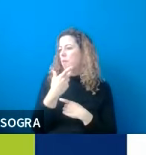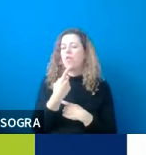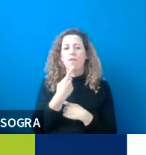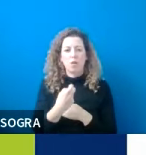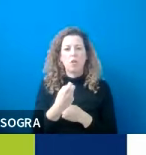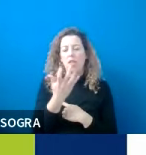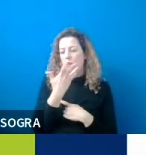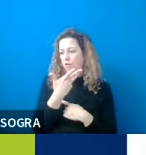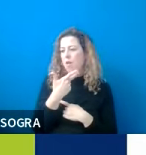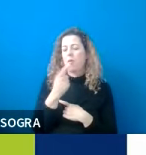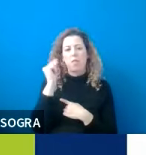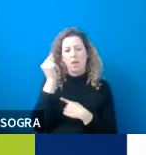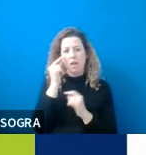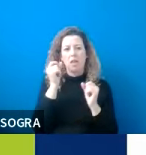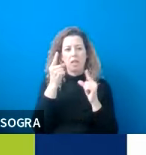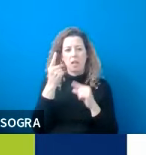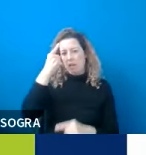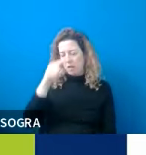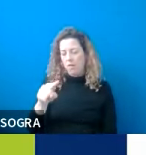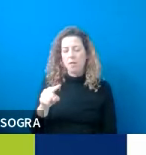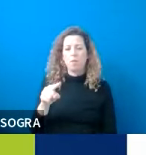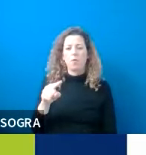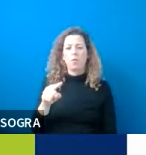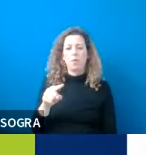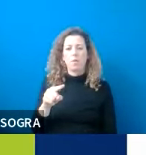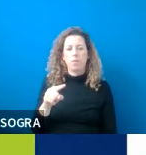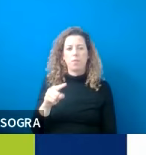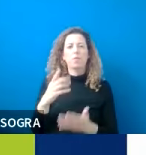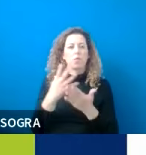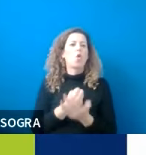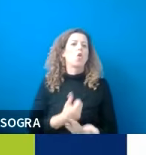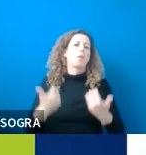sabemos detectarlas y sabemos justificarlas, es decir, de manera irresponsable,